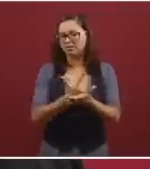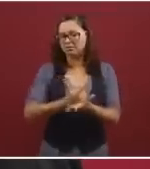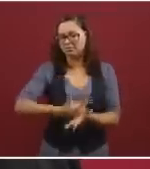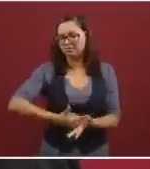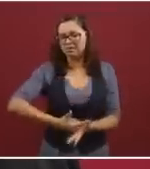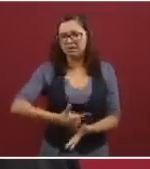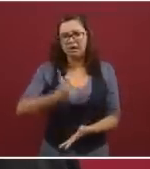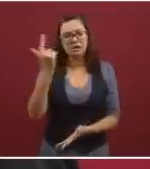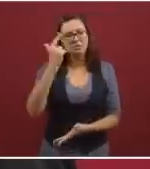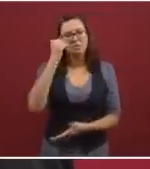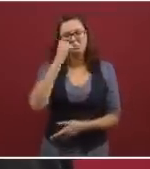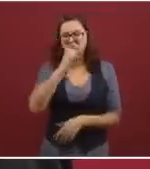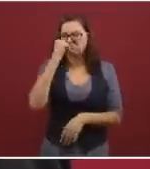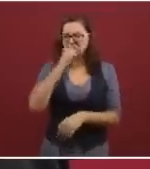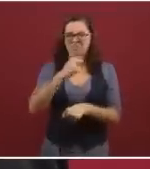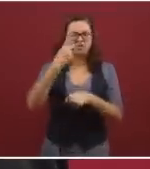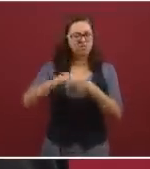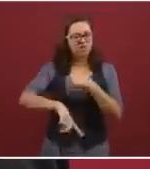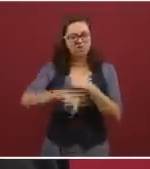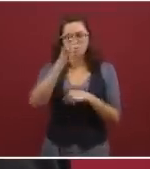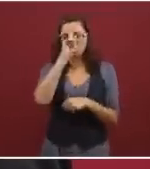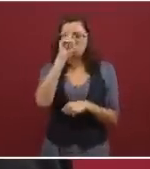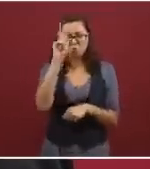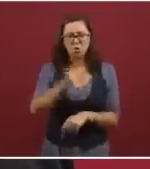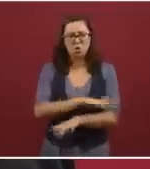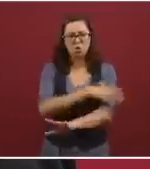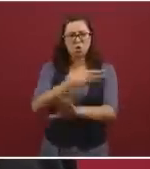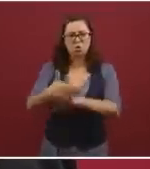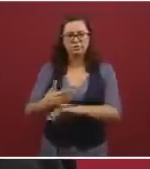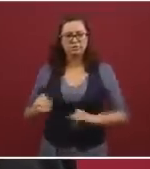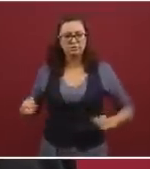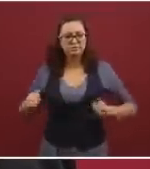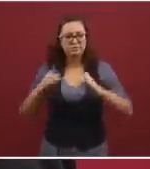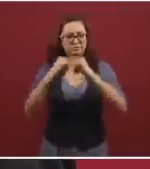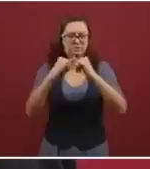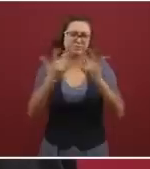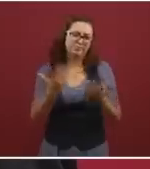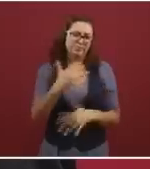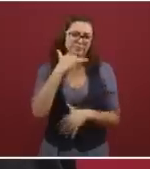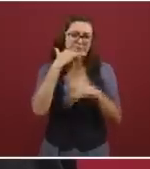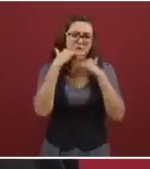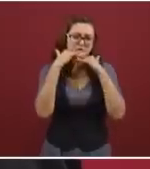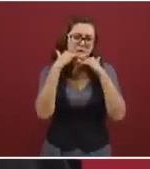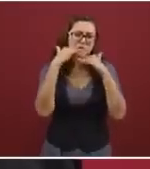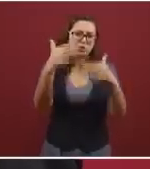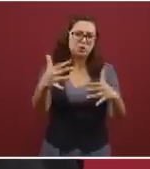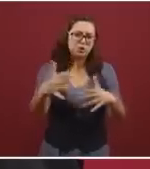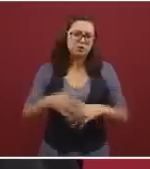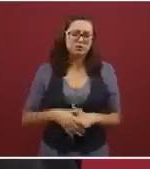que más daña a las instituciones, la corrupción.